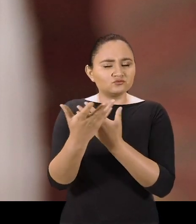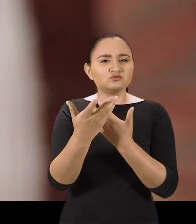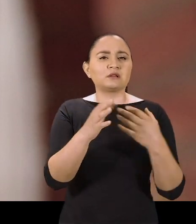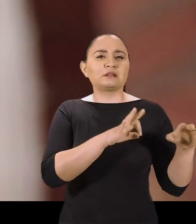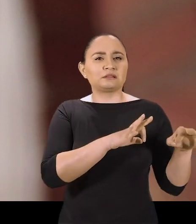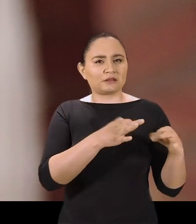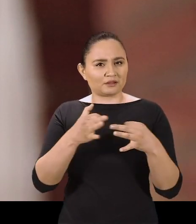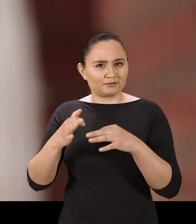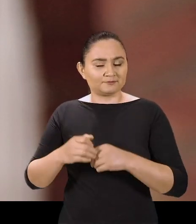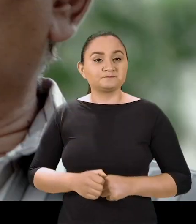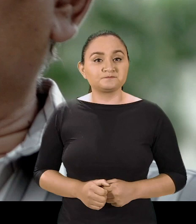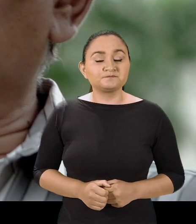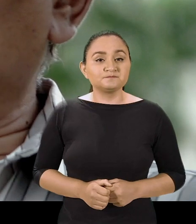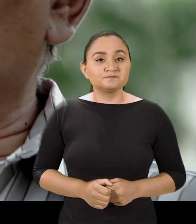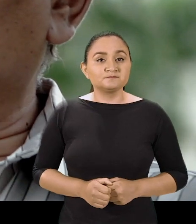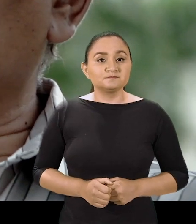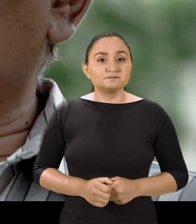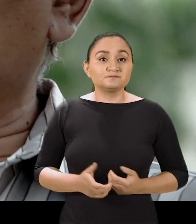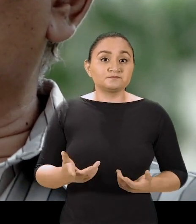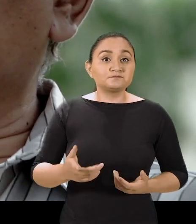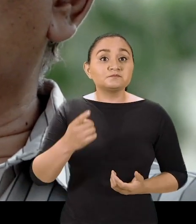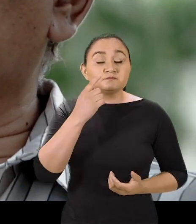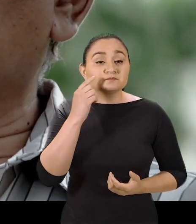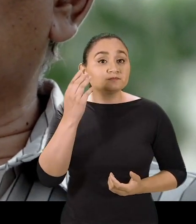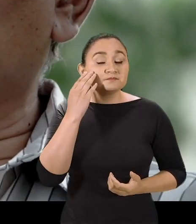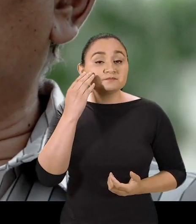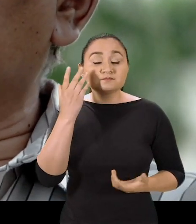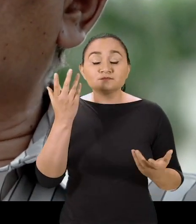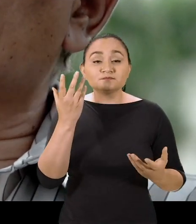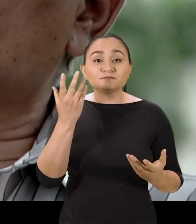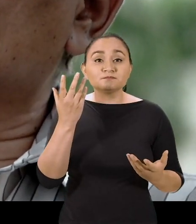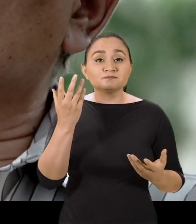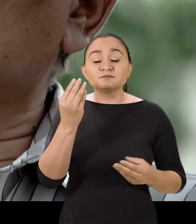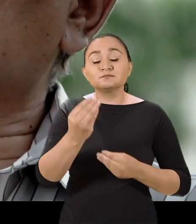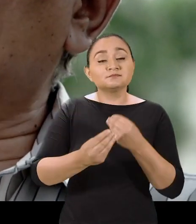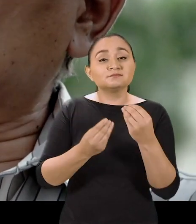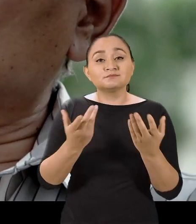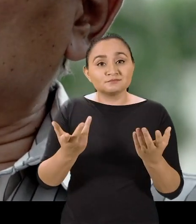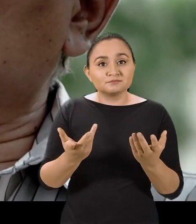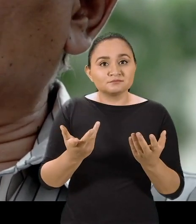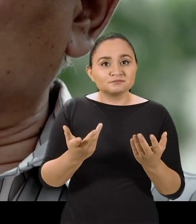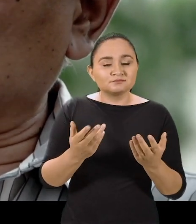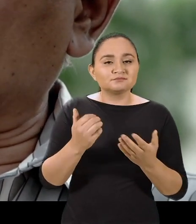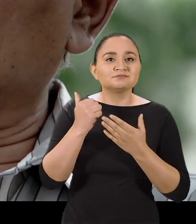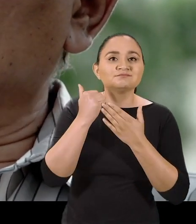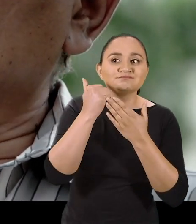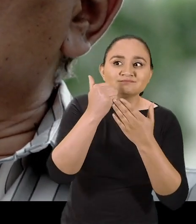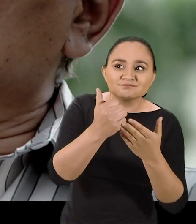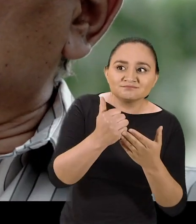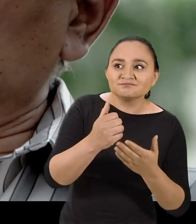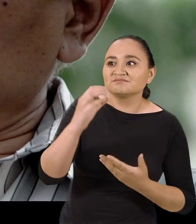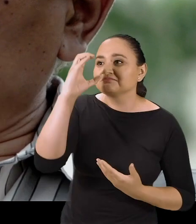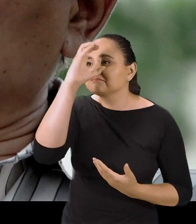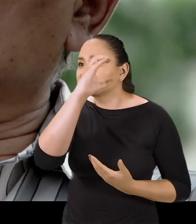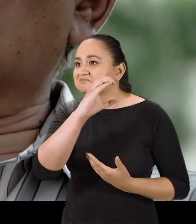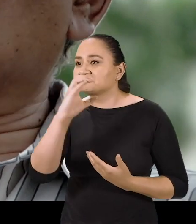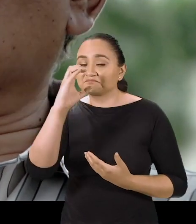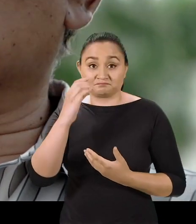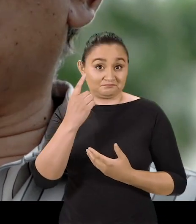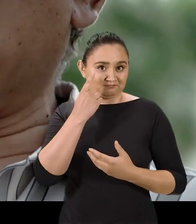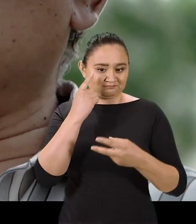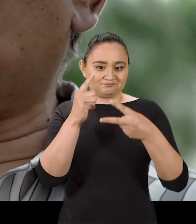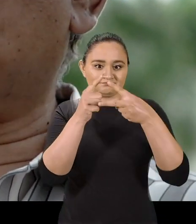e iniciar un tratamiento la mejor cosa que podrían hacer los padres es buscar algún tipo de ayuda en dos